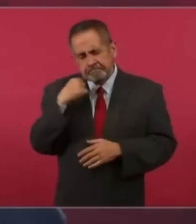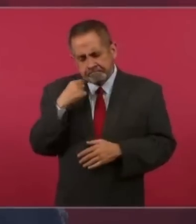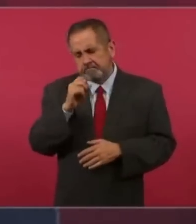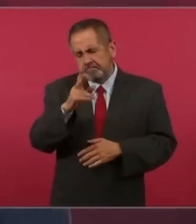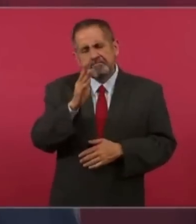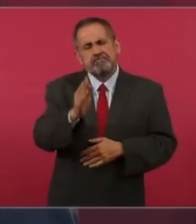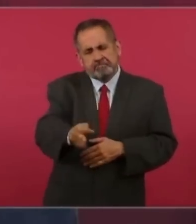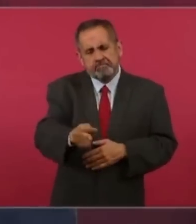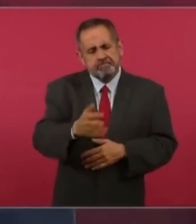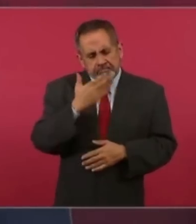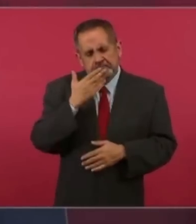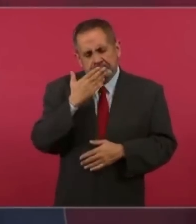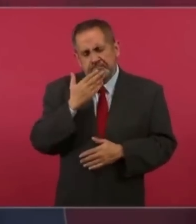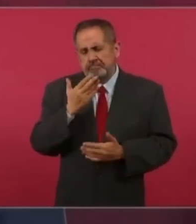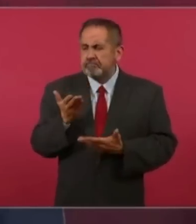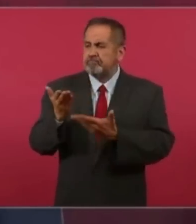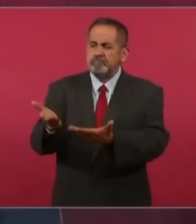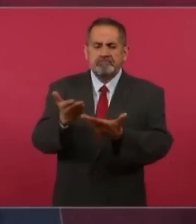muy bien,